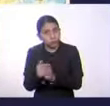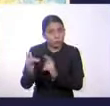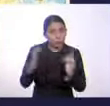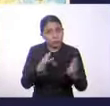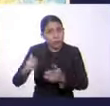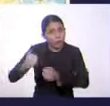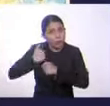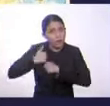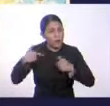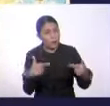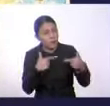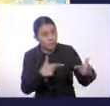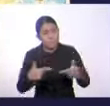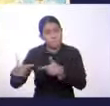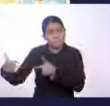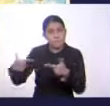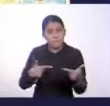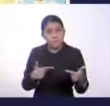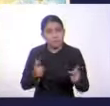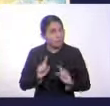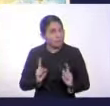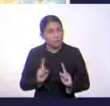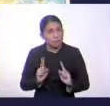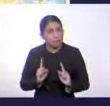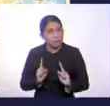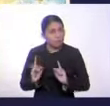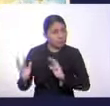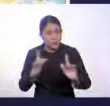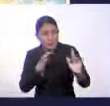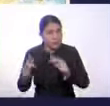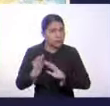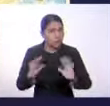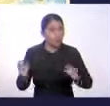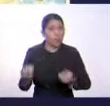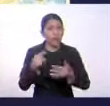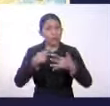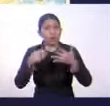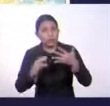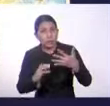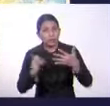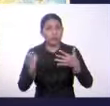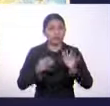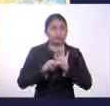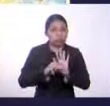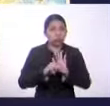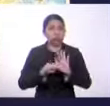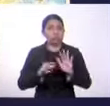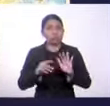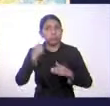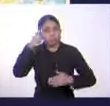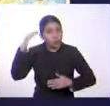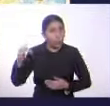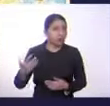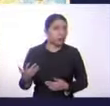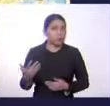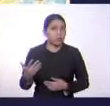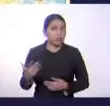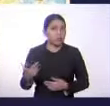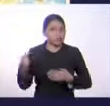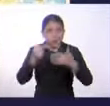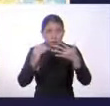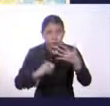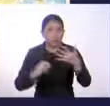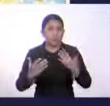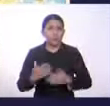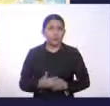Salvador, porque de ahí emerge una nueva constitución y emerge un nuevo modelo, digamos, político y una nueva institucionalidad,